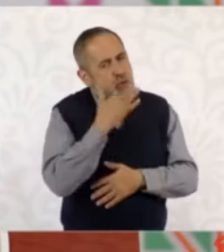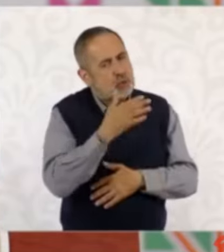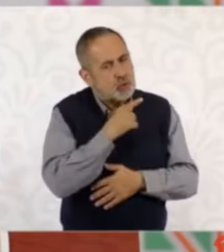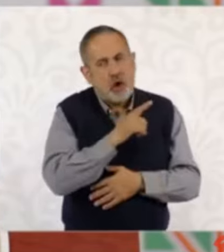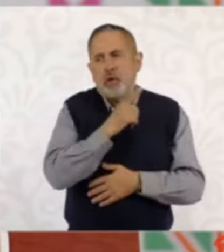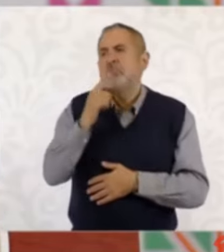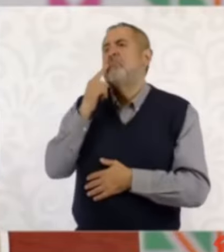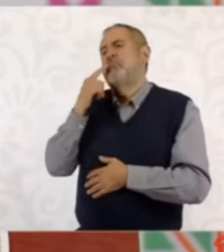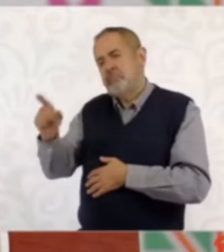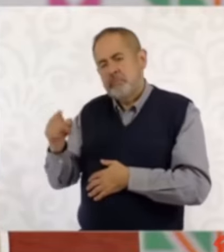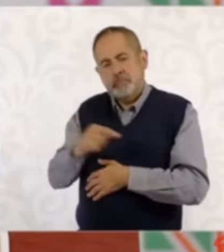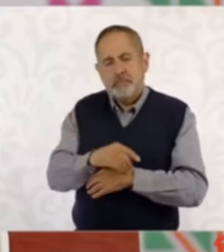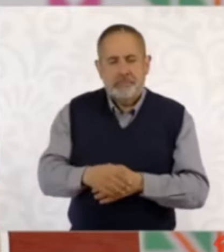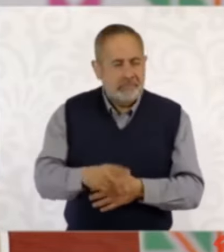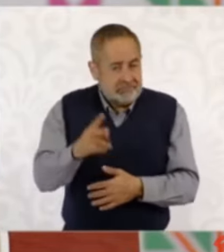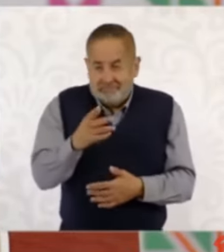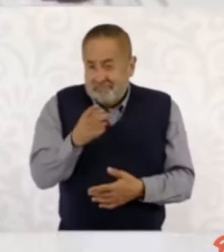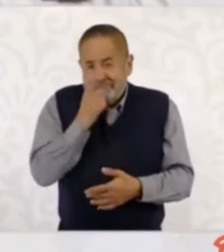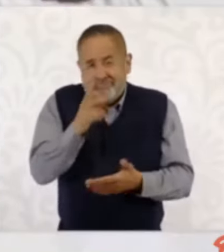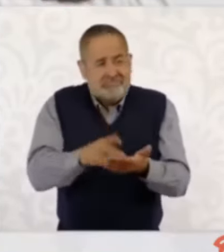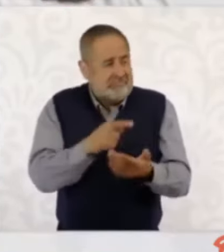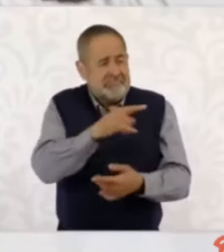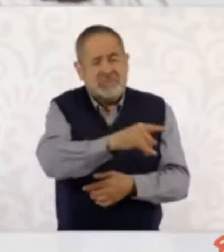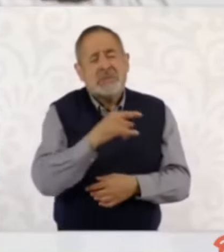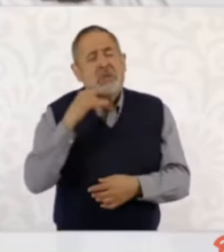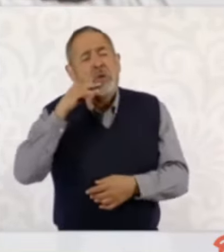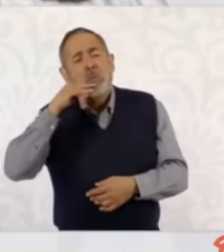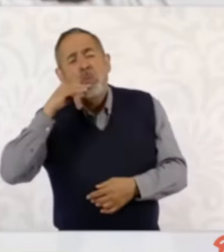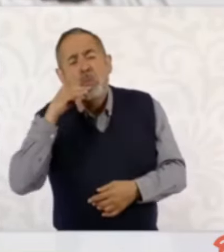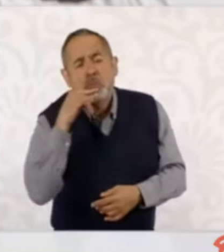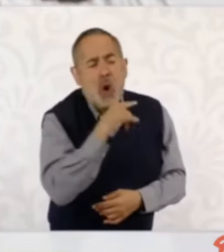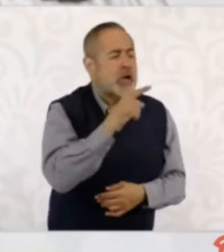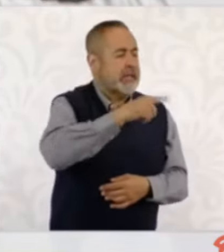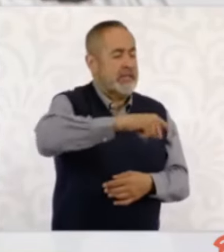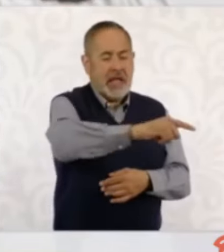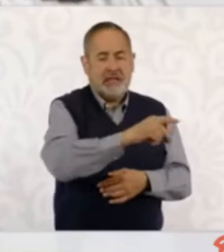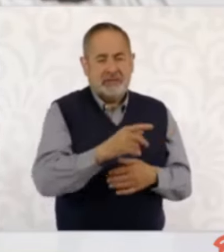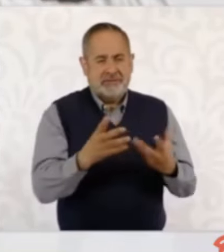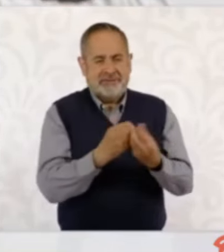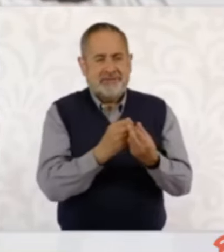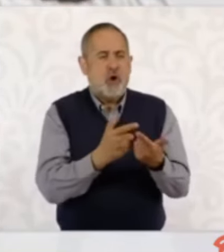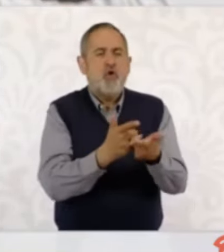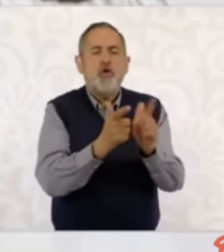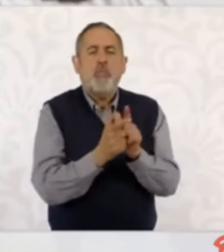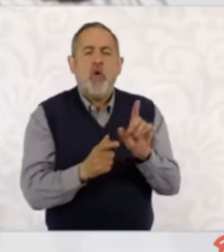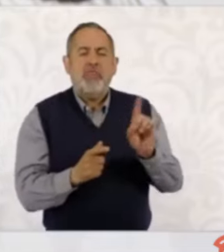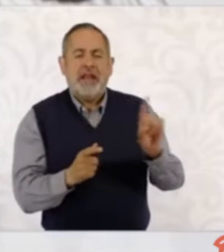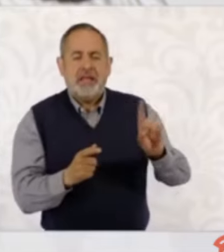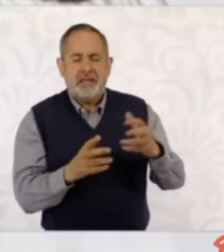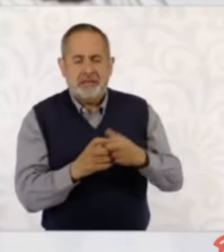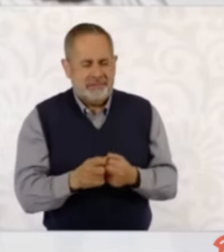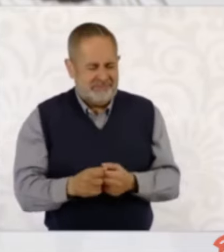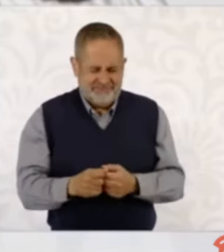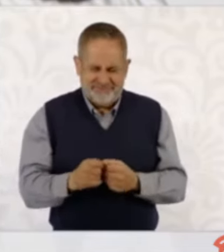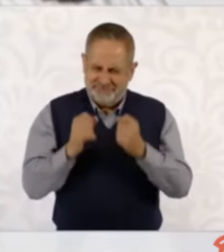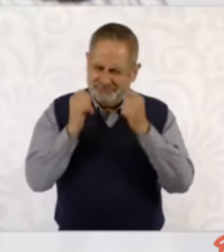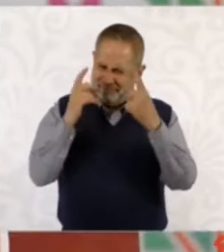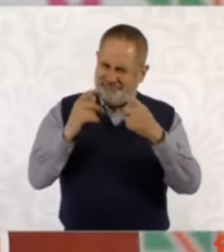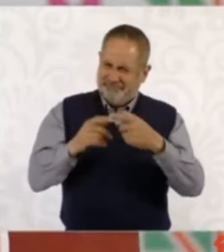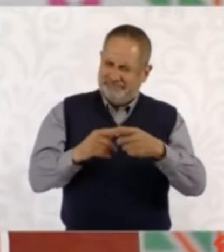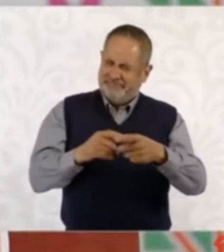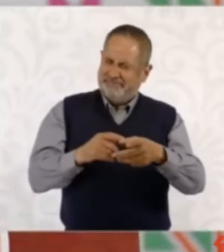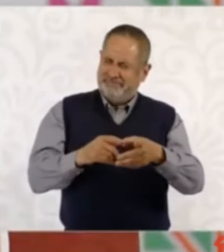es esta hipocresía de la derecha. Por cierto, me llama la atención que